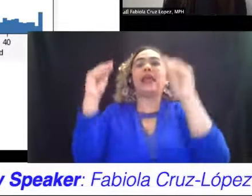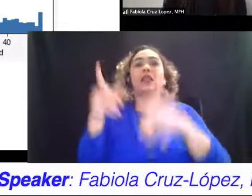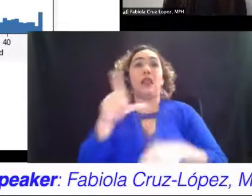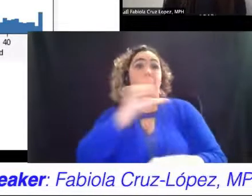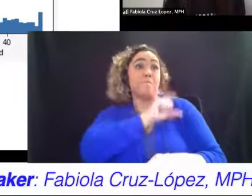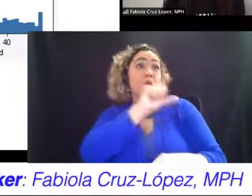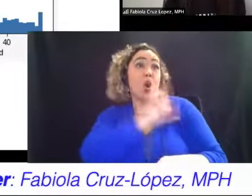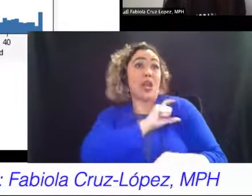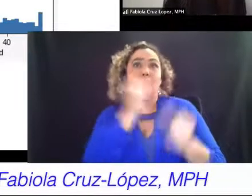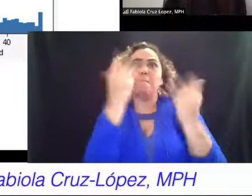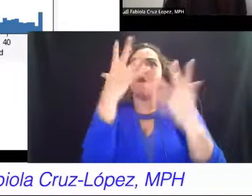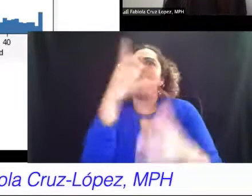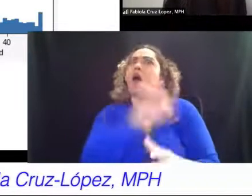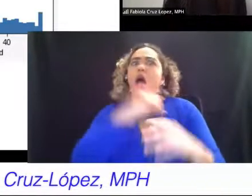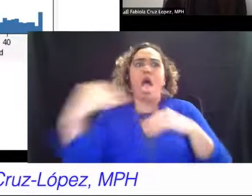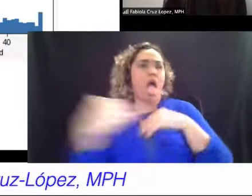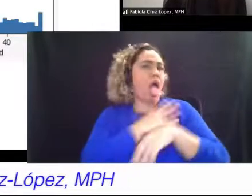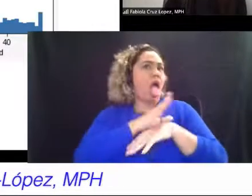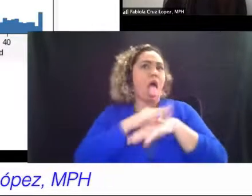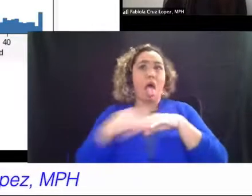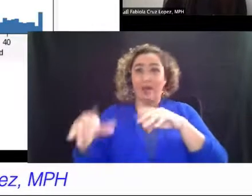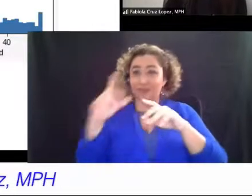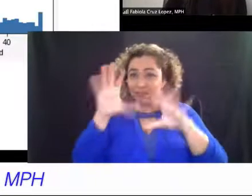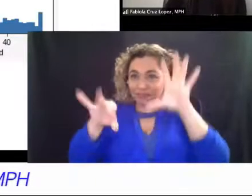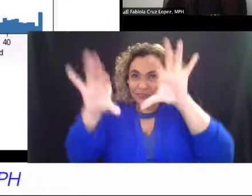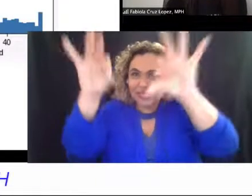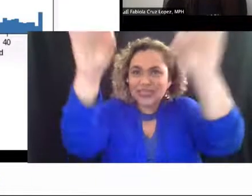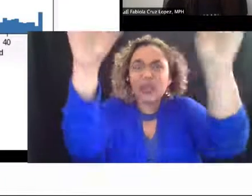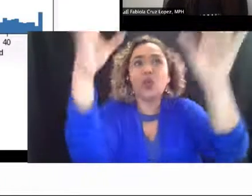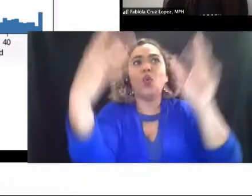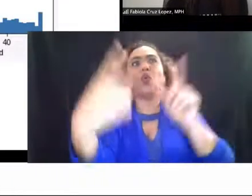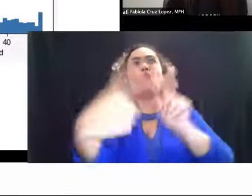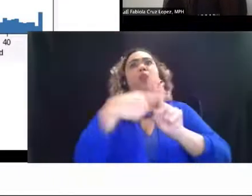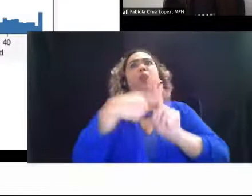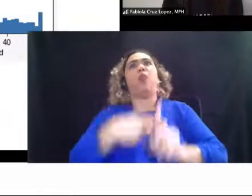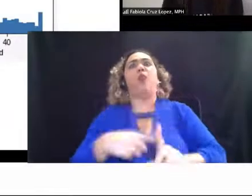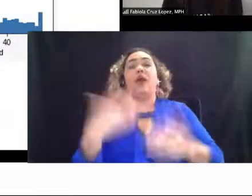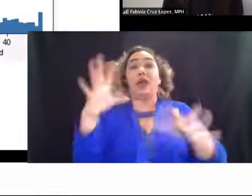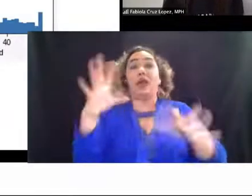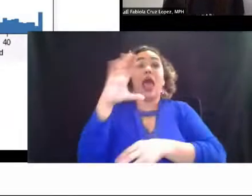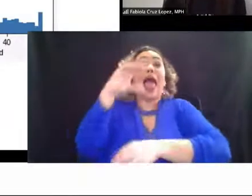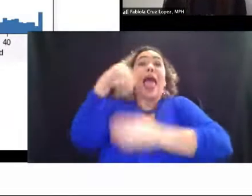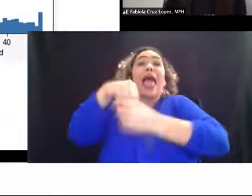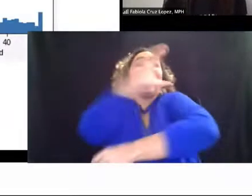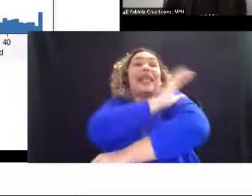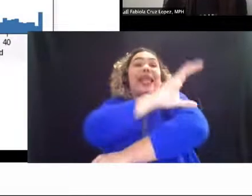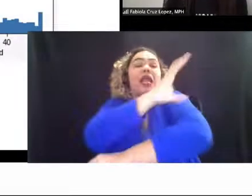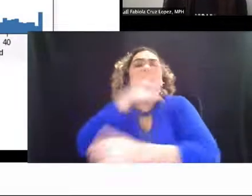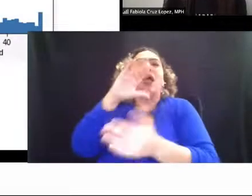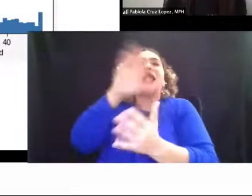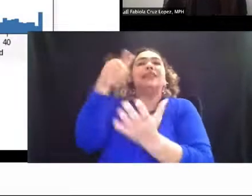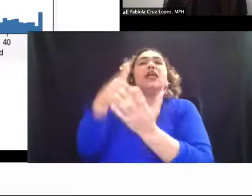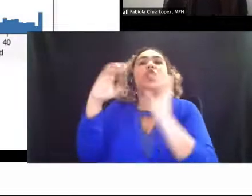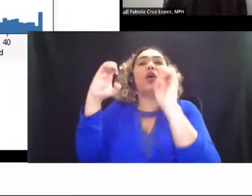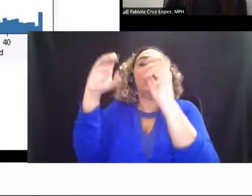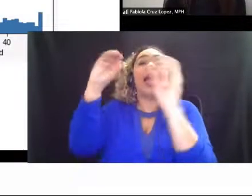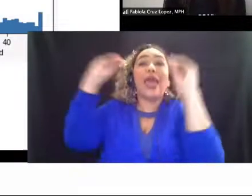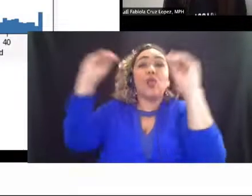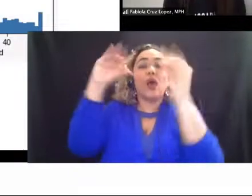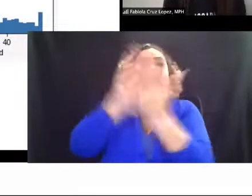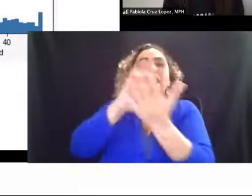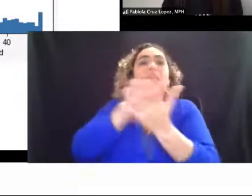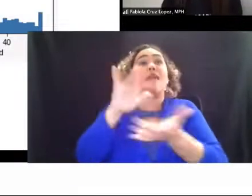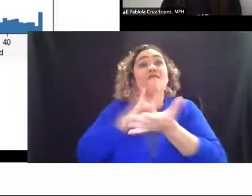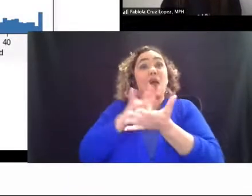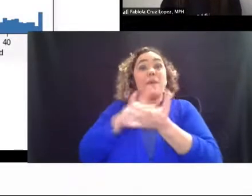policías, muchos policías que hemos encontrado afectados, clínicas, centros educativos, supermercados y farmacias. Estos